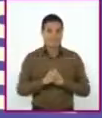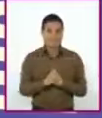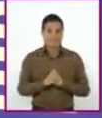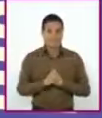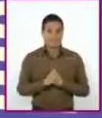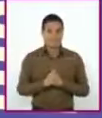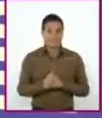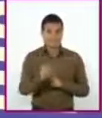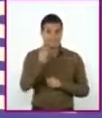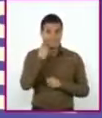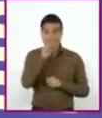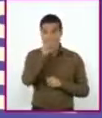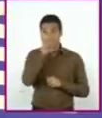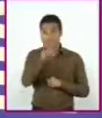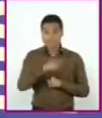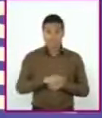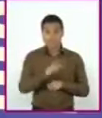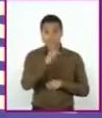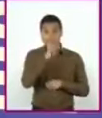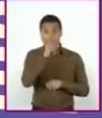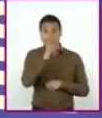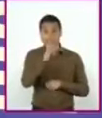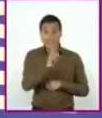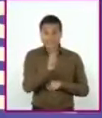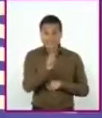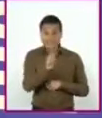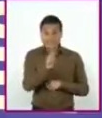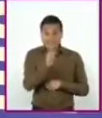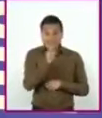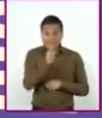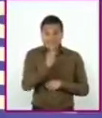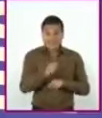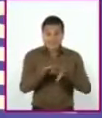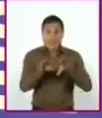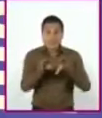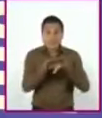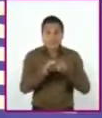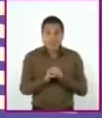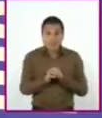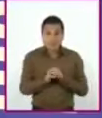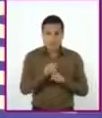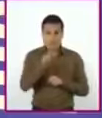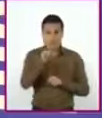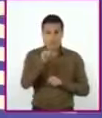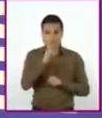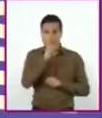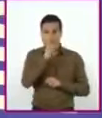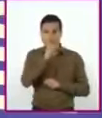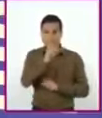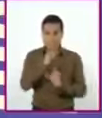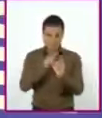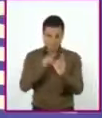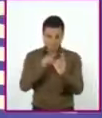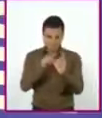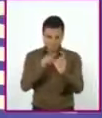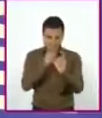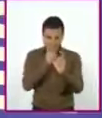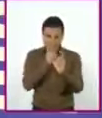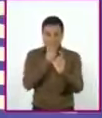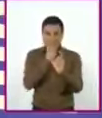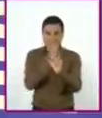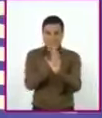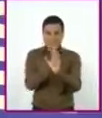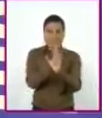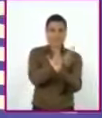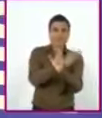que desconocemos al leer cierto texto es relacionarlas con el contexto, es decir, con las palabras que les